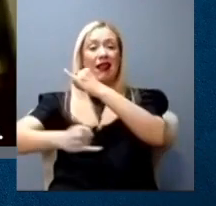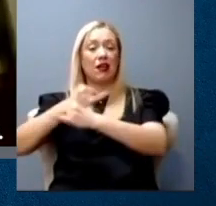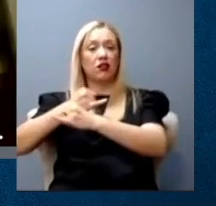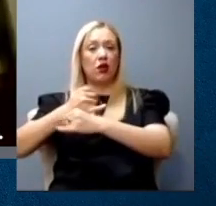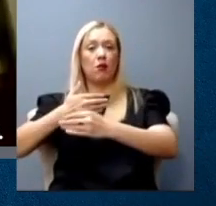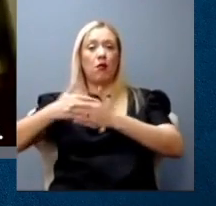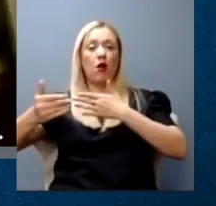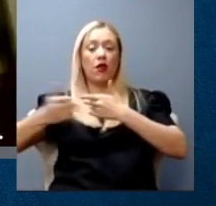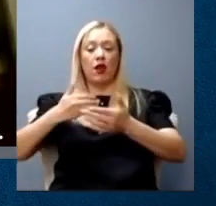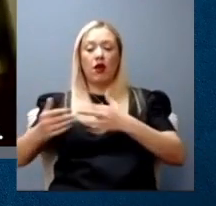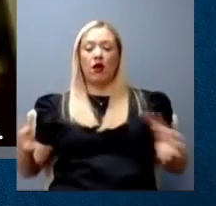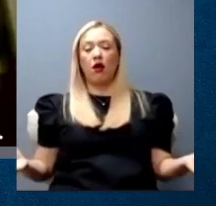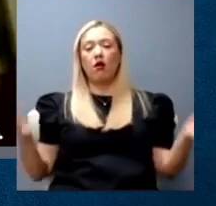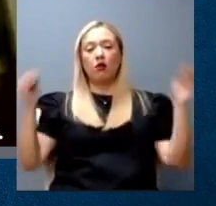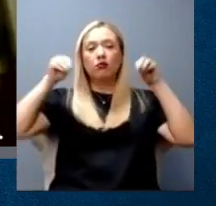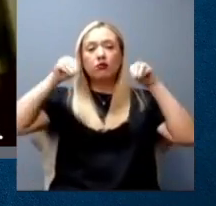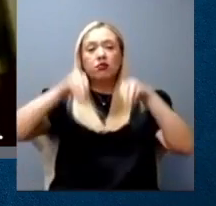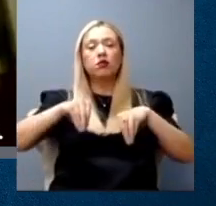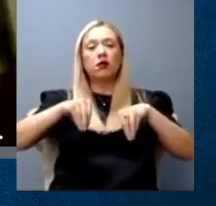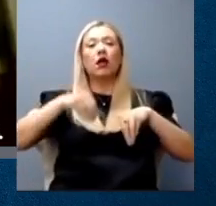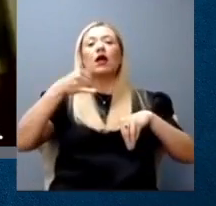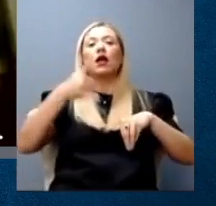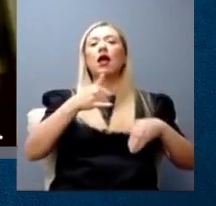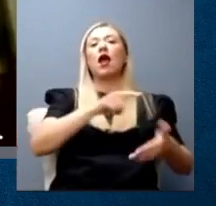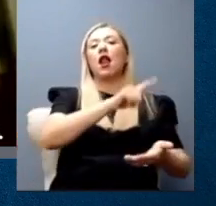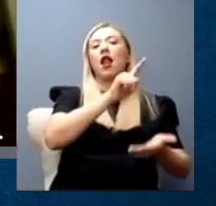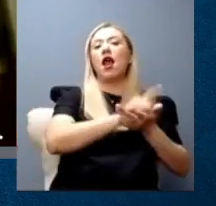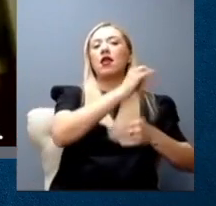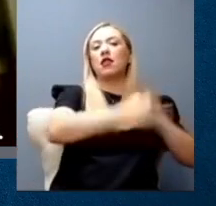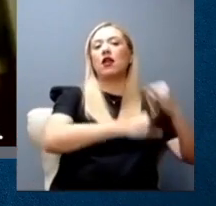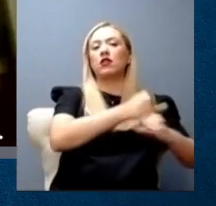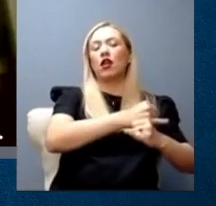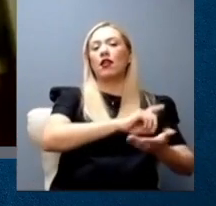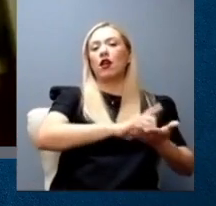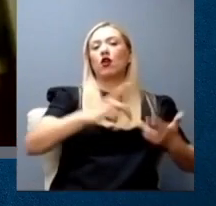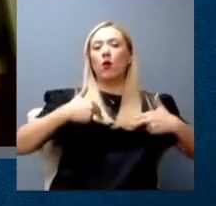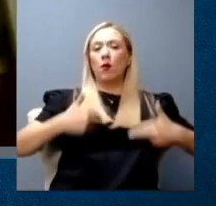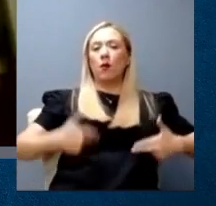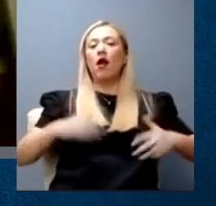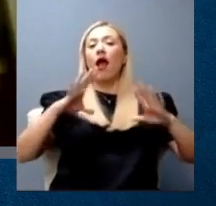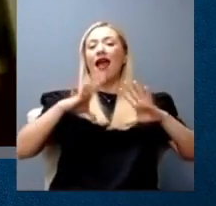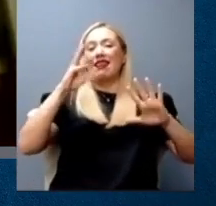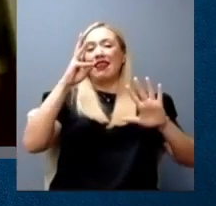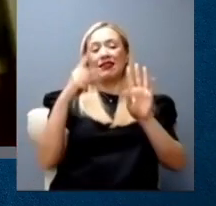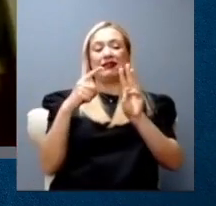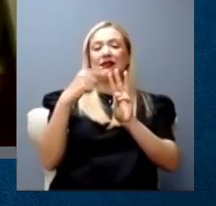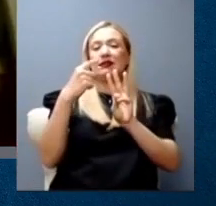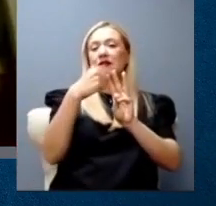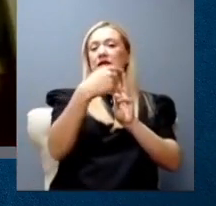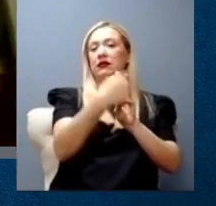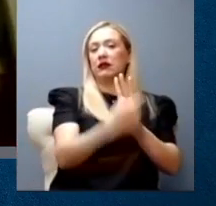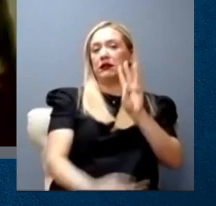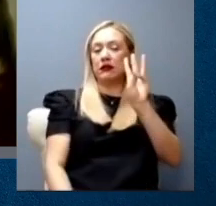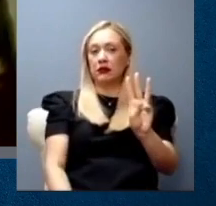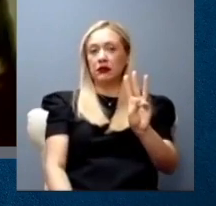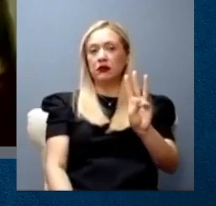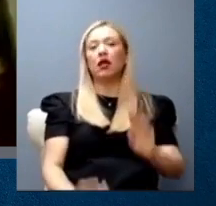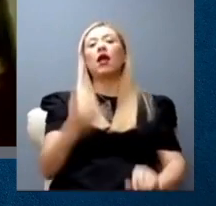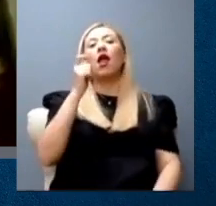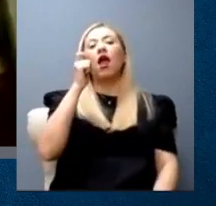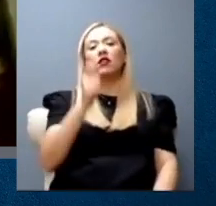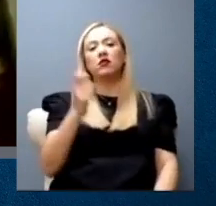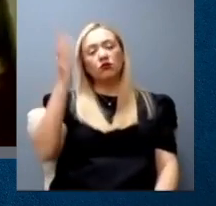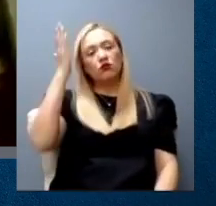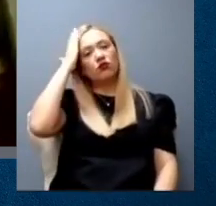moderno, incluido el derecho internacional de los derechos humanos. Por consiguiente, el eje derechos humanos es un